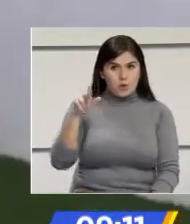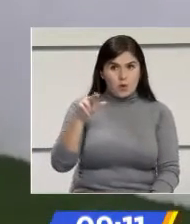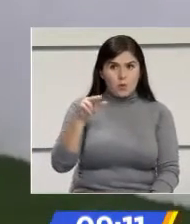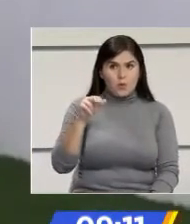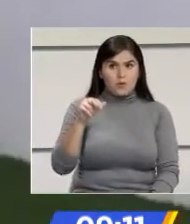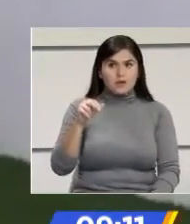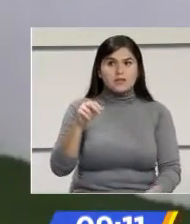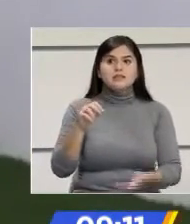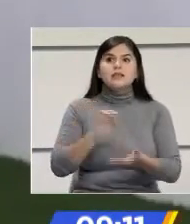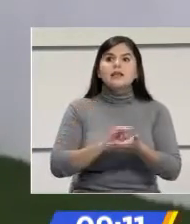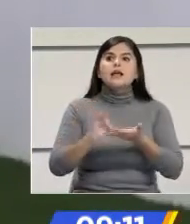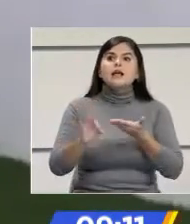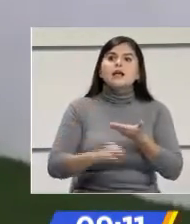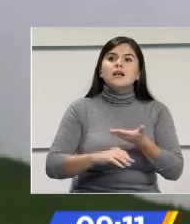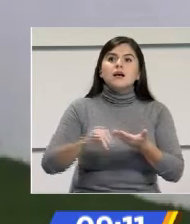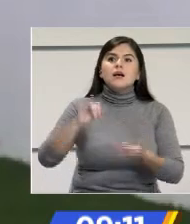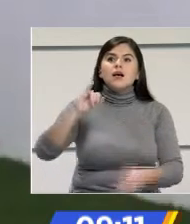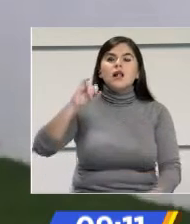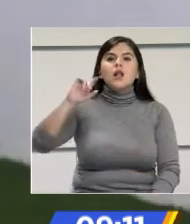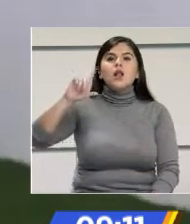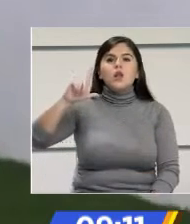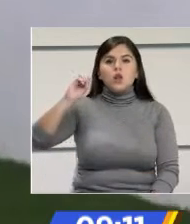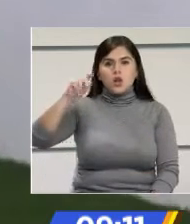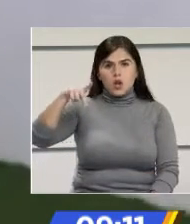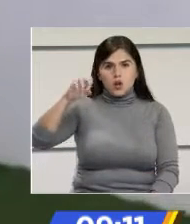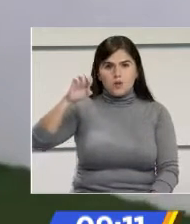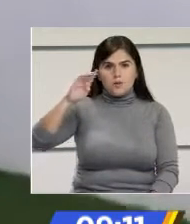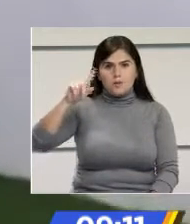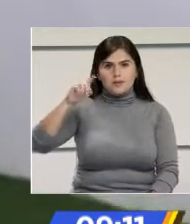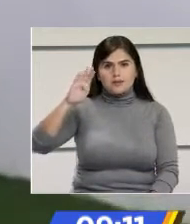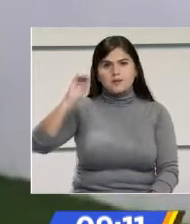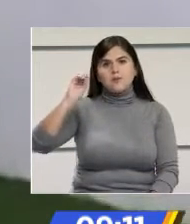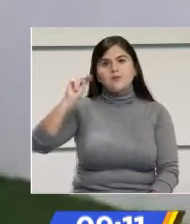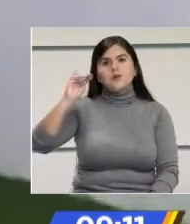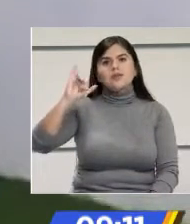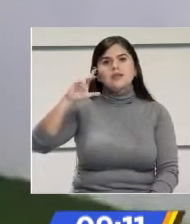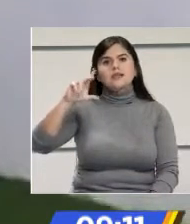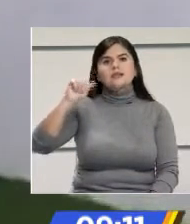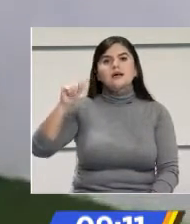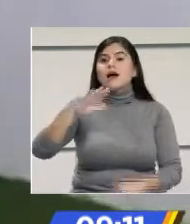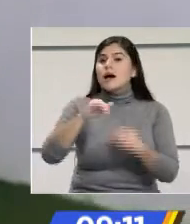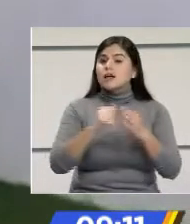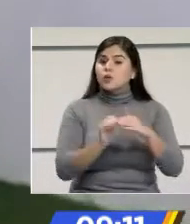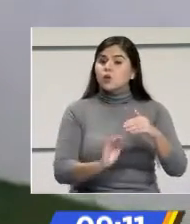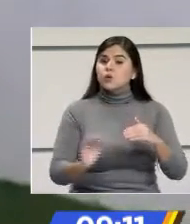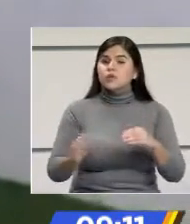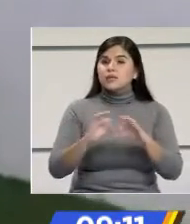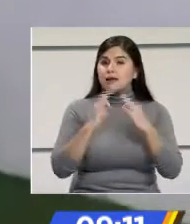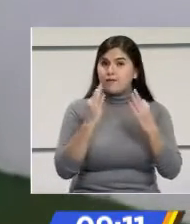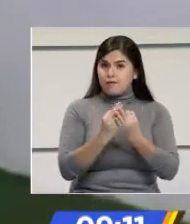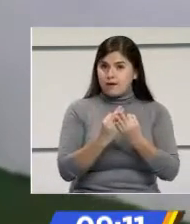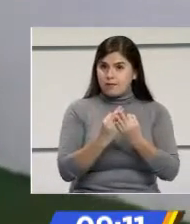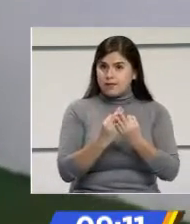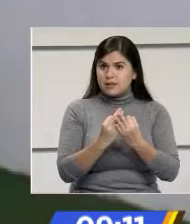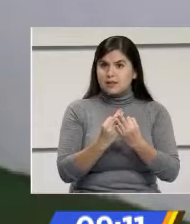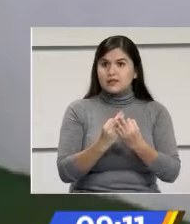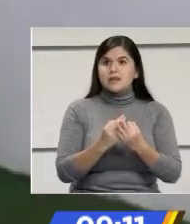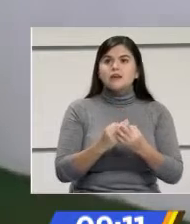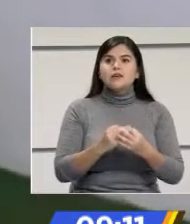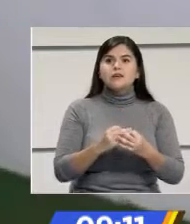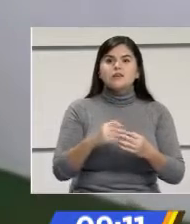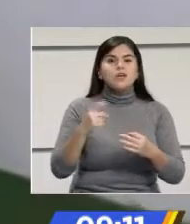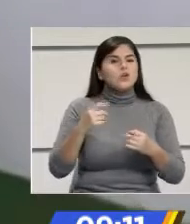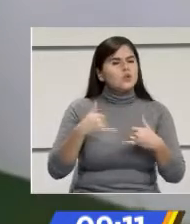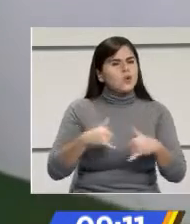del Martín de Niños, Josefina López Bonilla, a los niños, niñas y padres de familia, en la institución especial a mis alumnos, que los amo